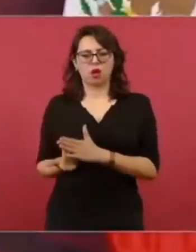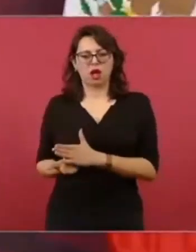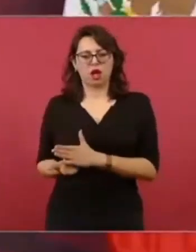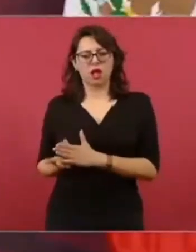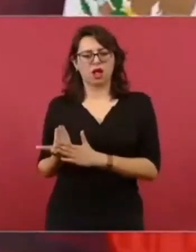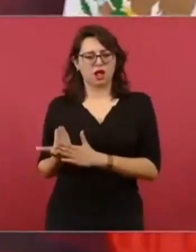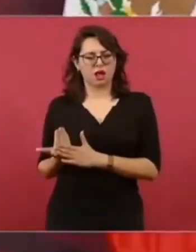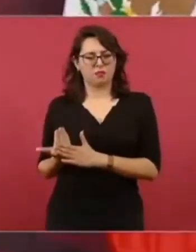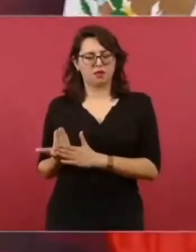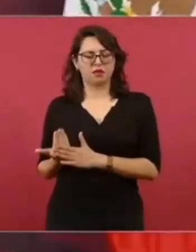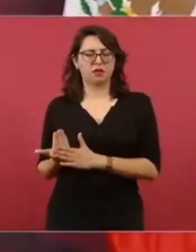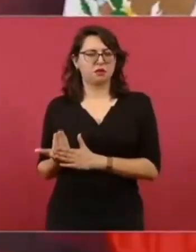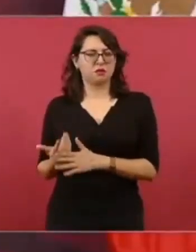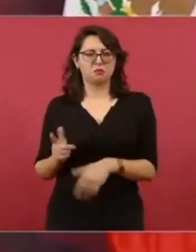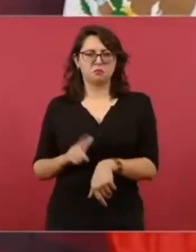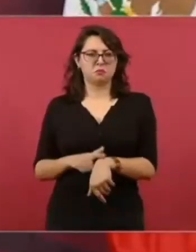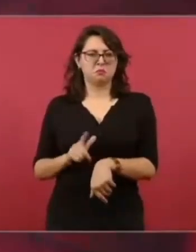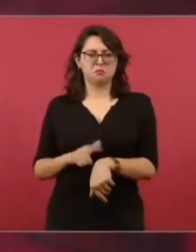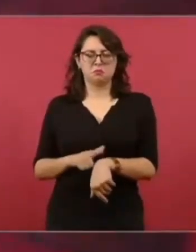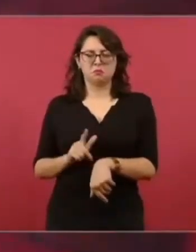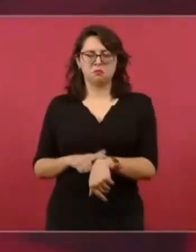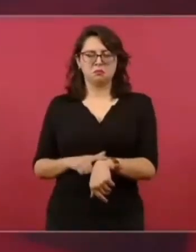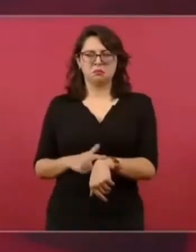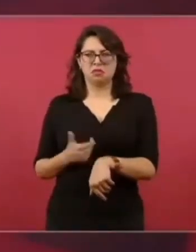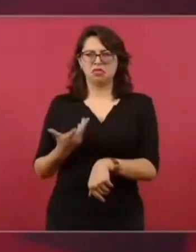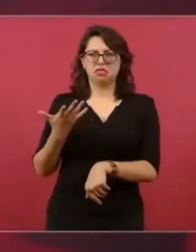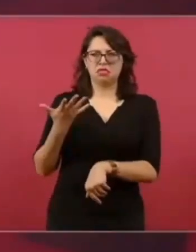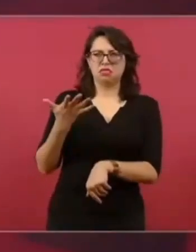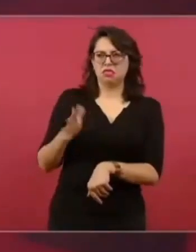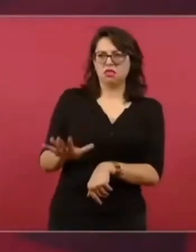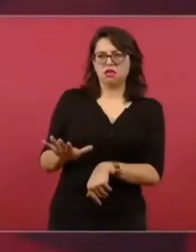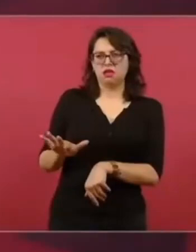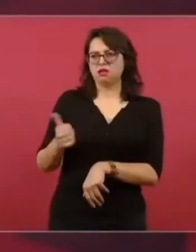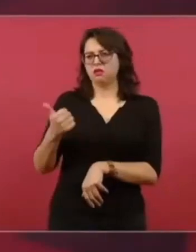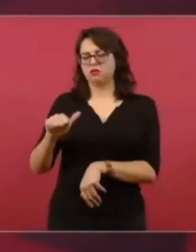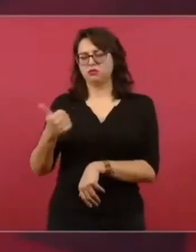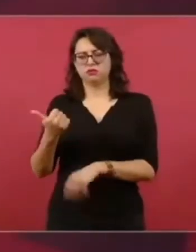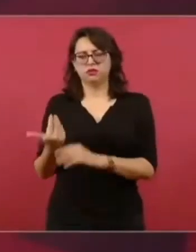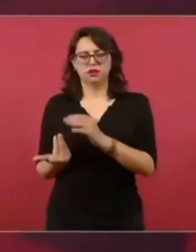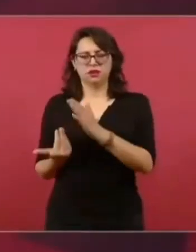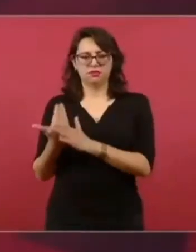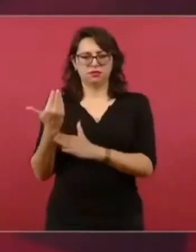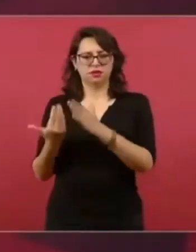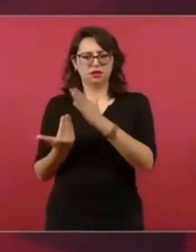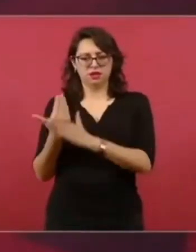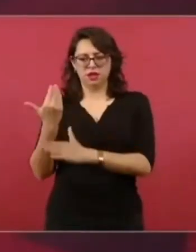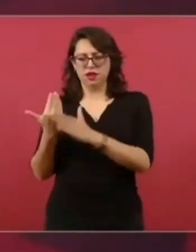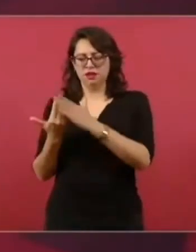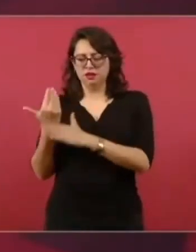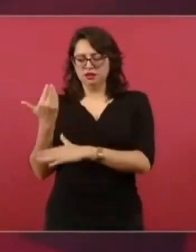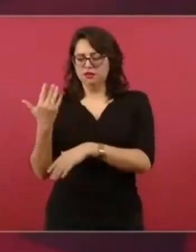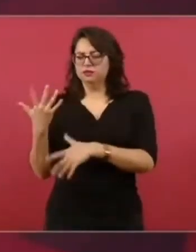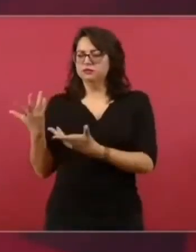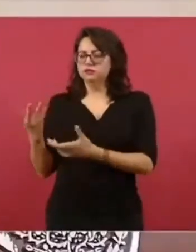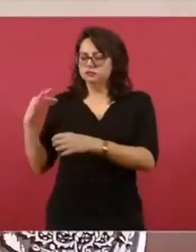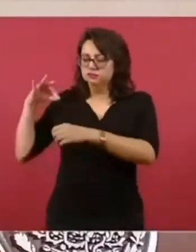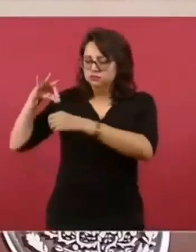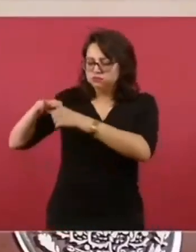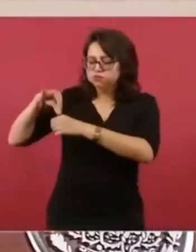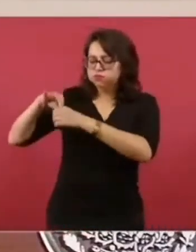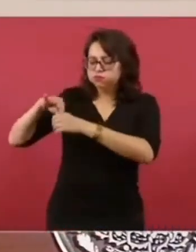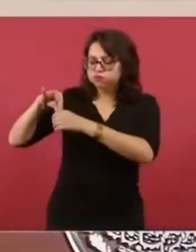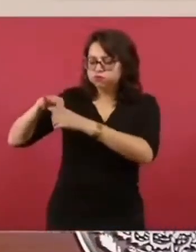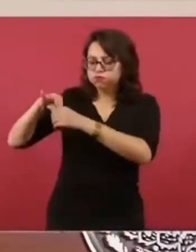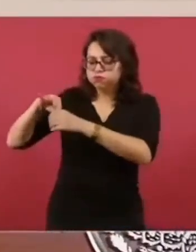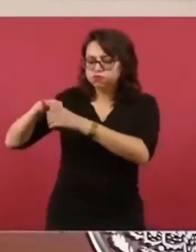en donde iba arriba la señora de sí, de